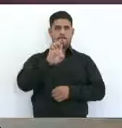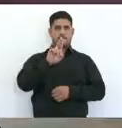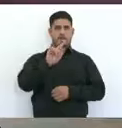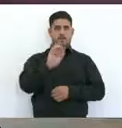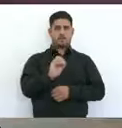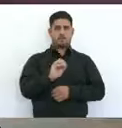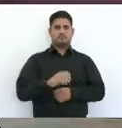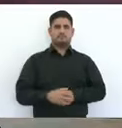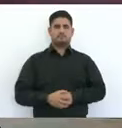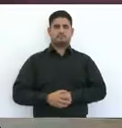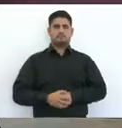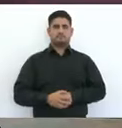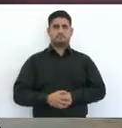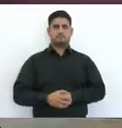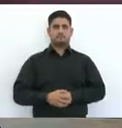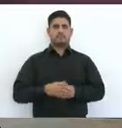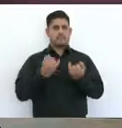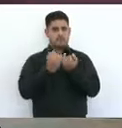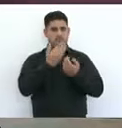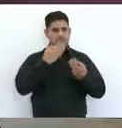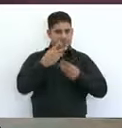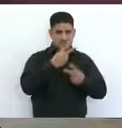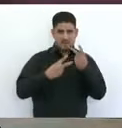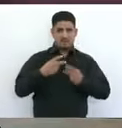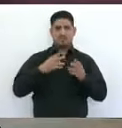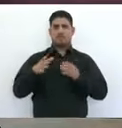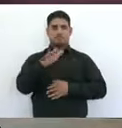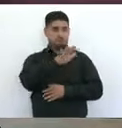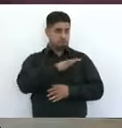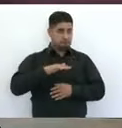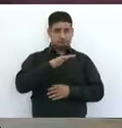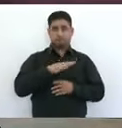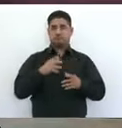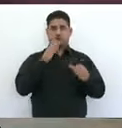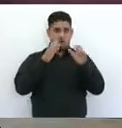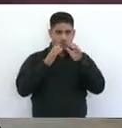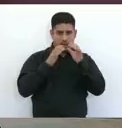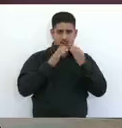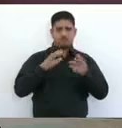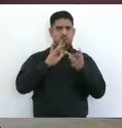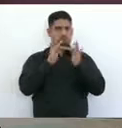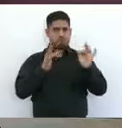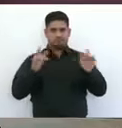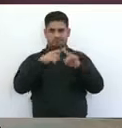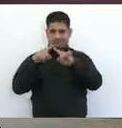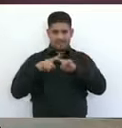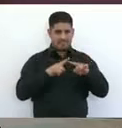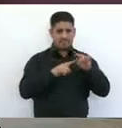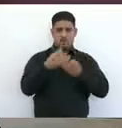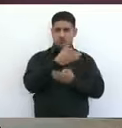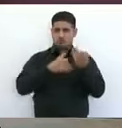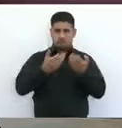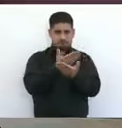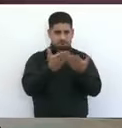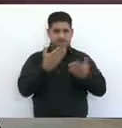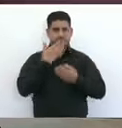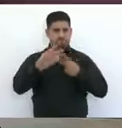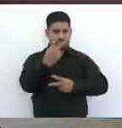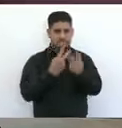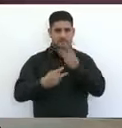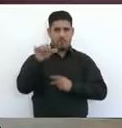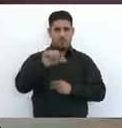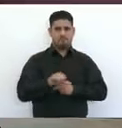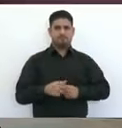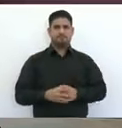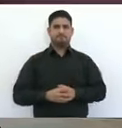Asimismo, damos la bienvenida a los medios de comunicación y a quienes nos siguen a través de redes sociales. Todas y todos ustedes sean